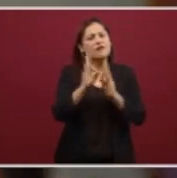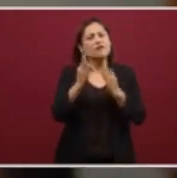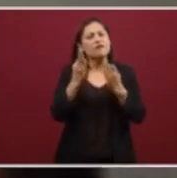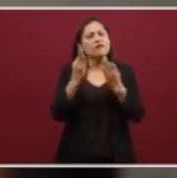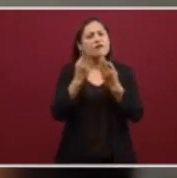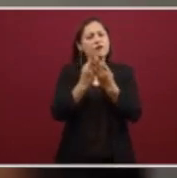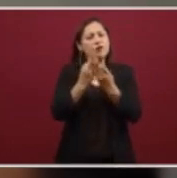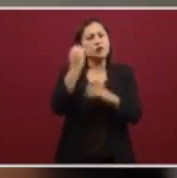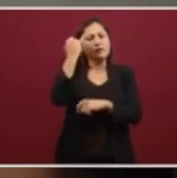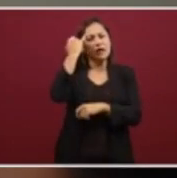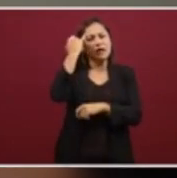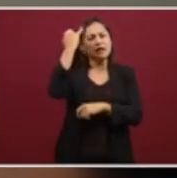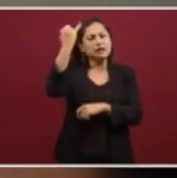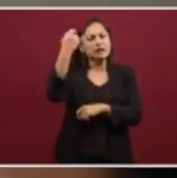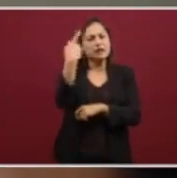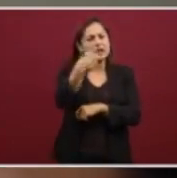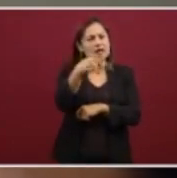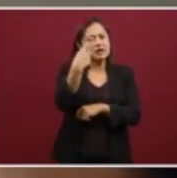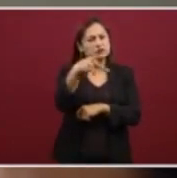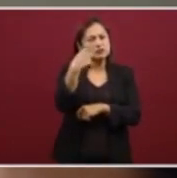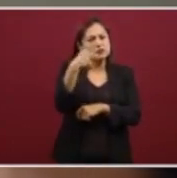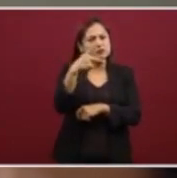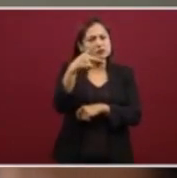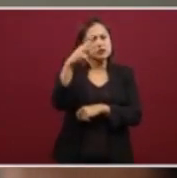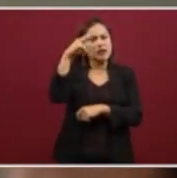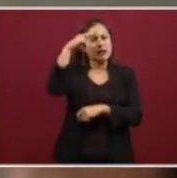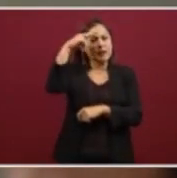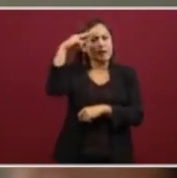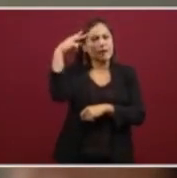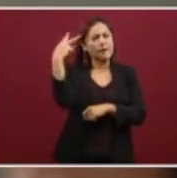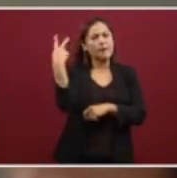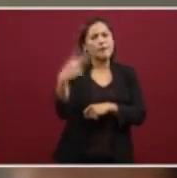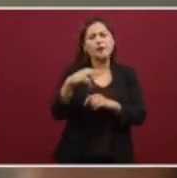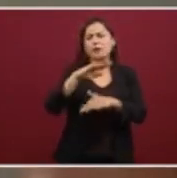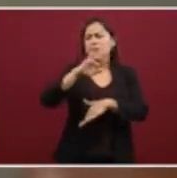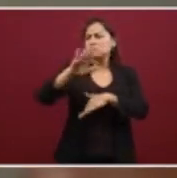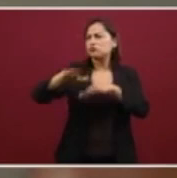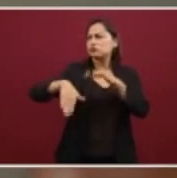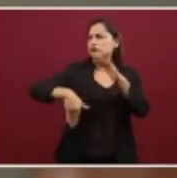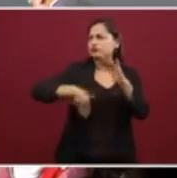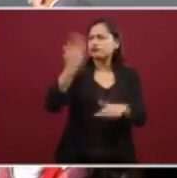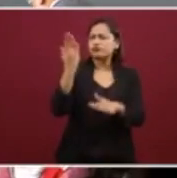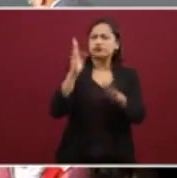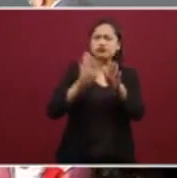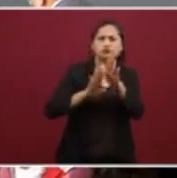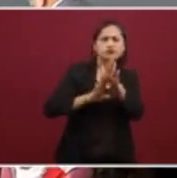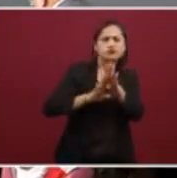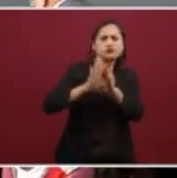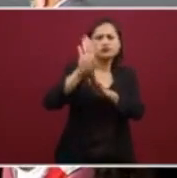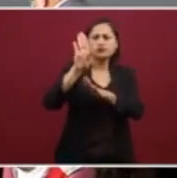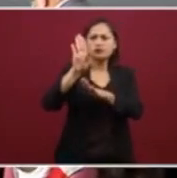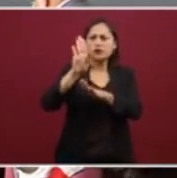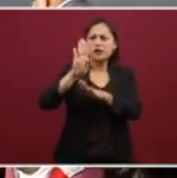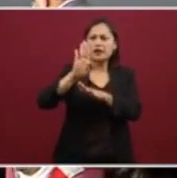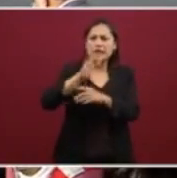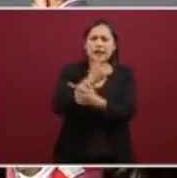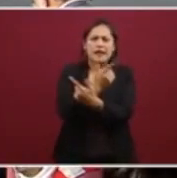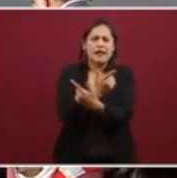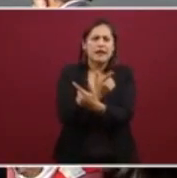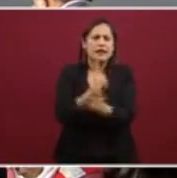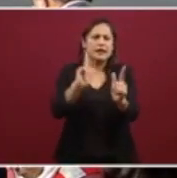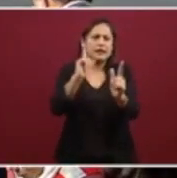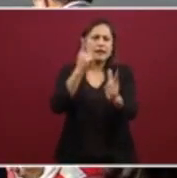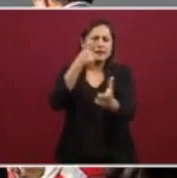usted vendió de un México próspero, un México lleno de libertad a través de